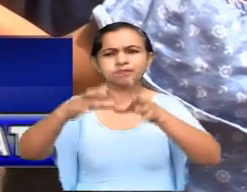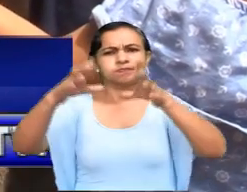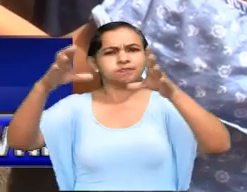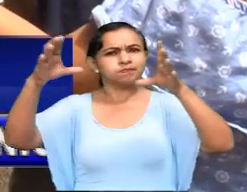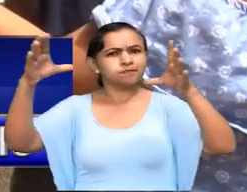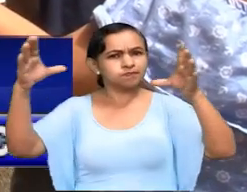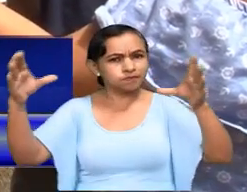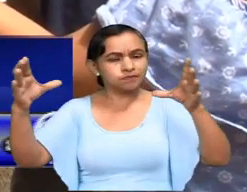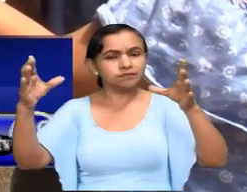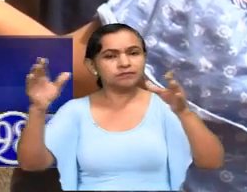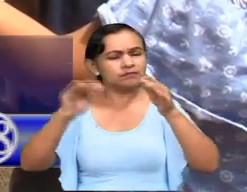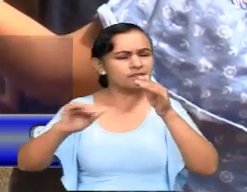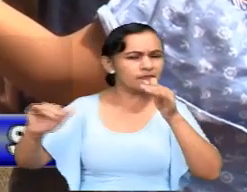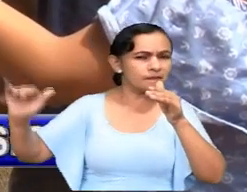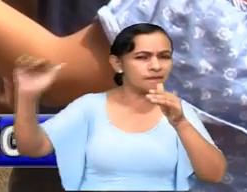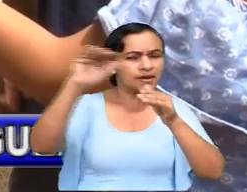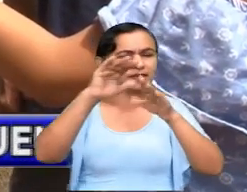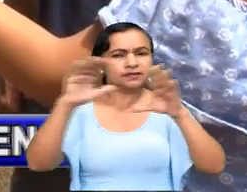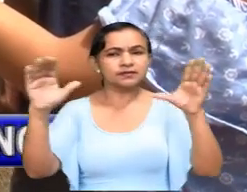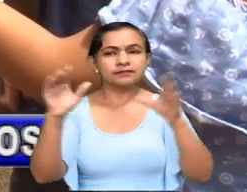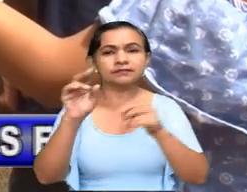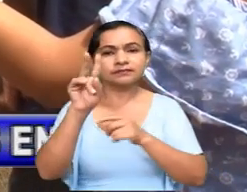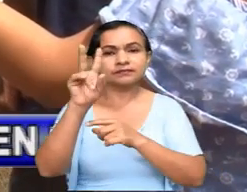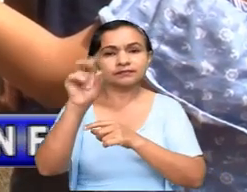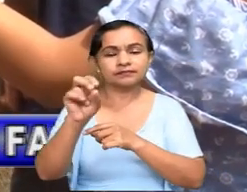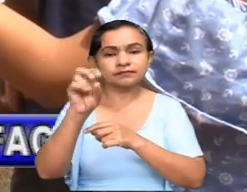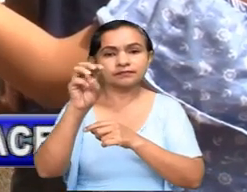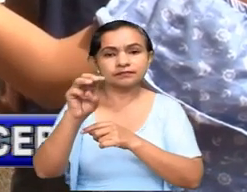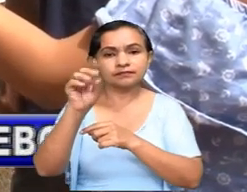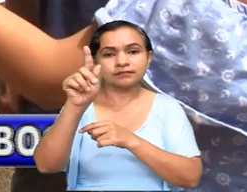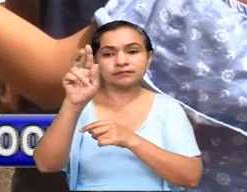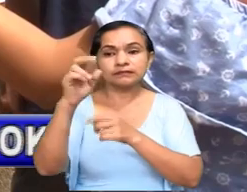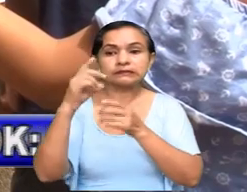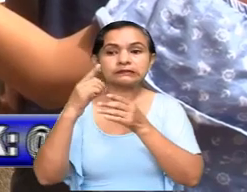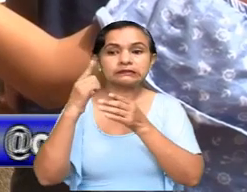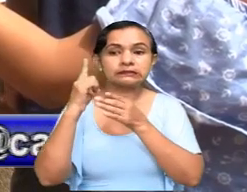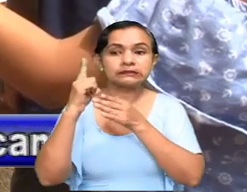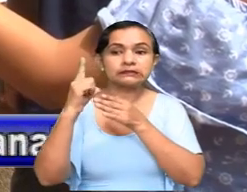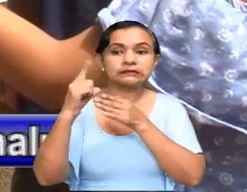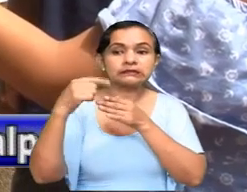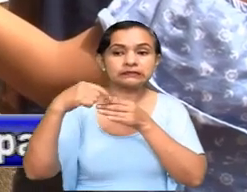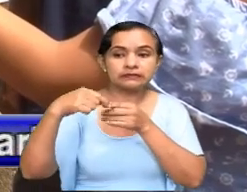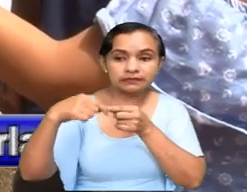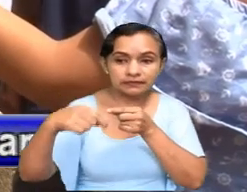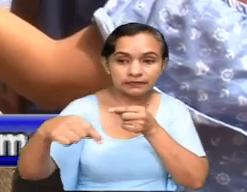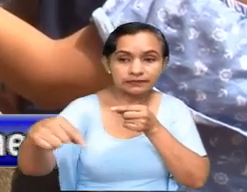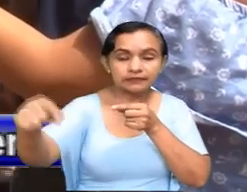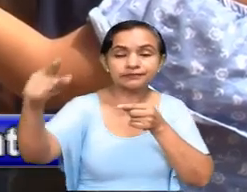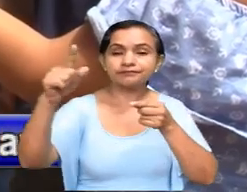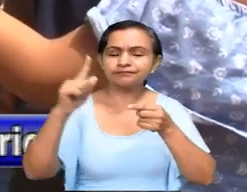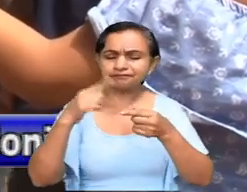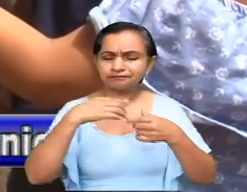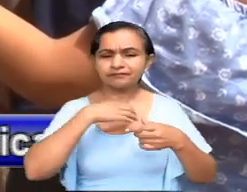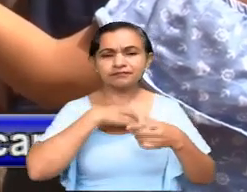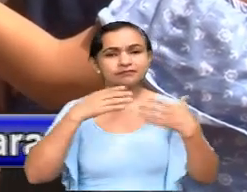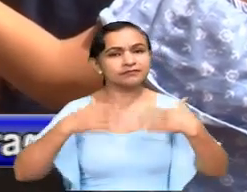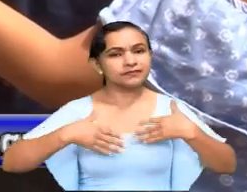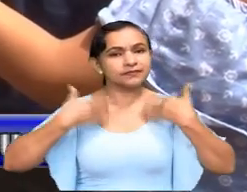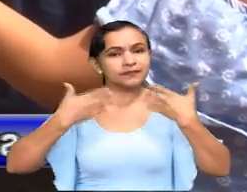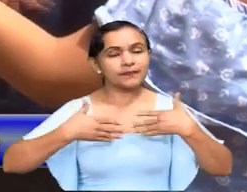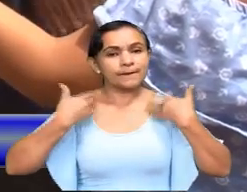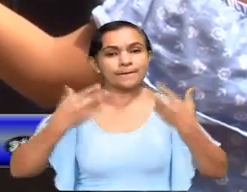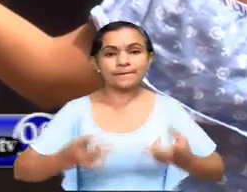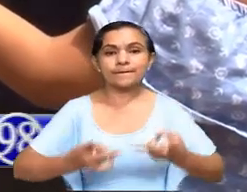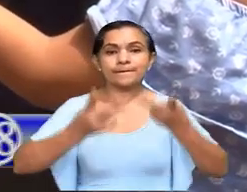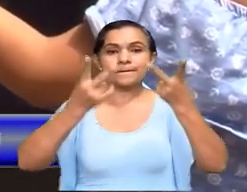de 20 metros de largo. Por lo tanto, Nosotros estamos muy contentos de mejorar condiciones de